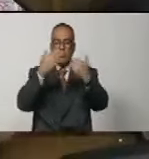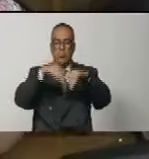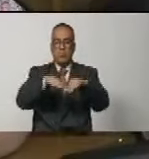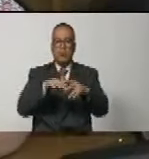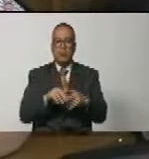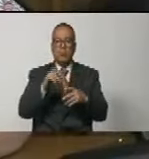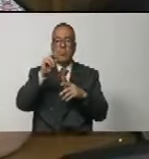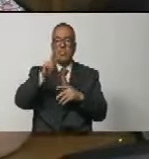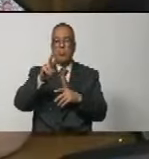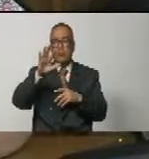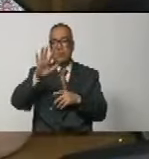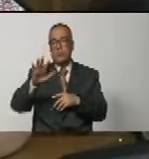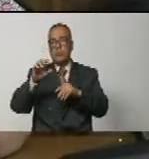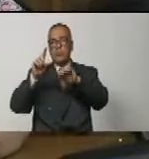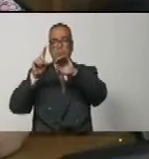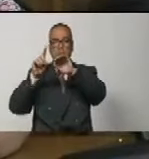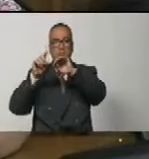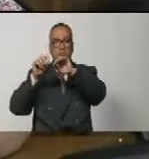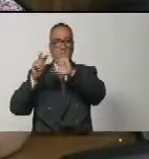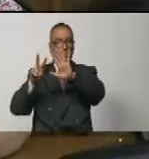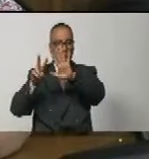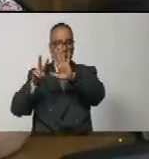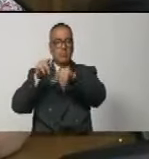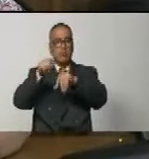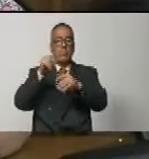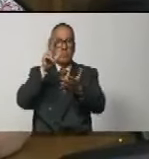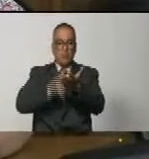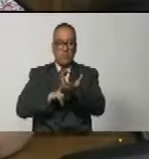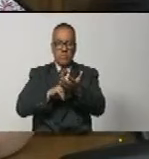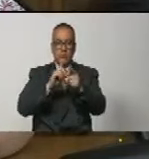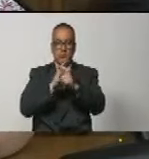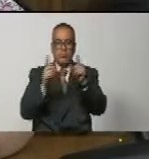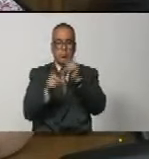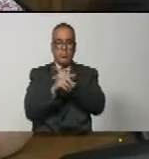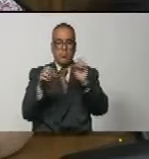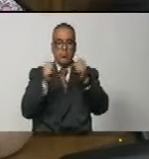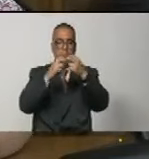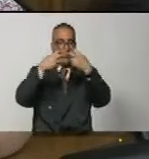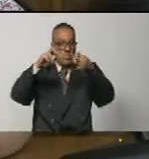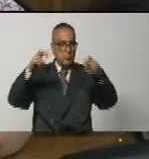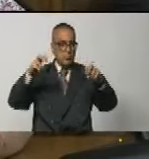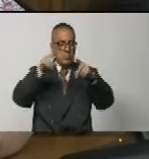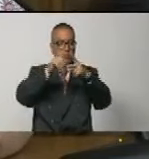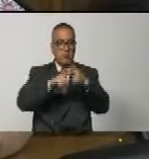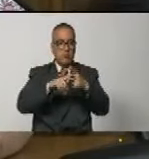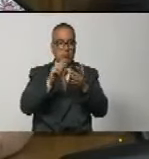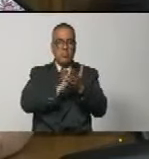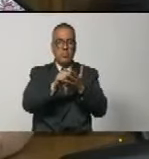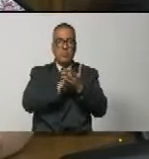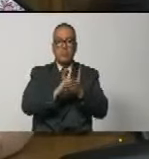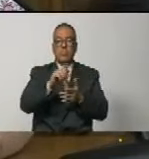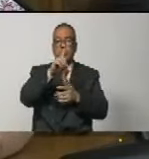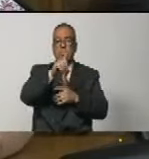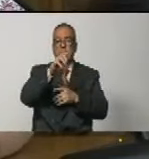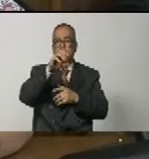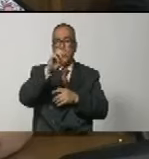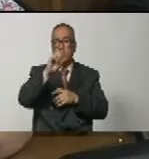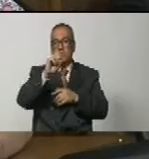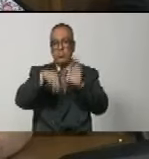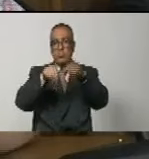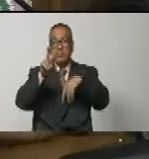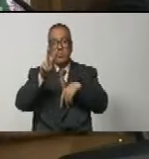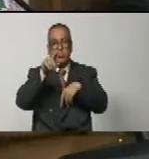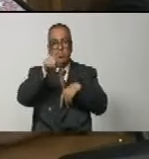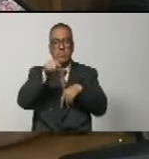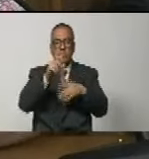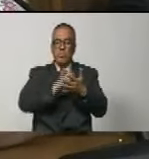Siguiente. Ducentésimo quincuagésimo séptimo. Se sugiere aprobar sin modificación la denominación del epígrafe del artículo 112, el